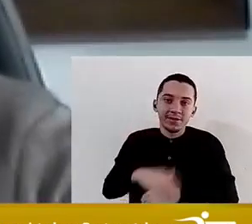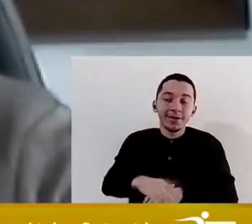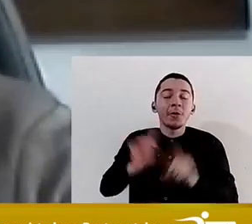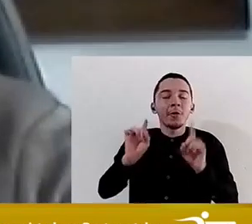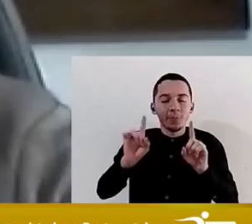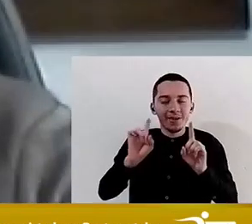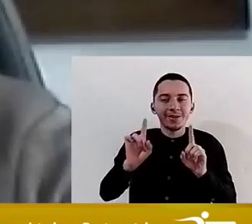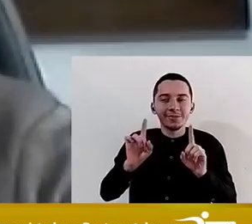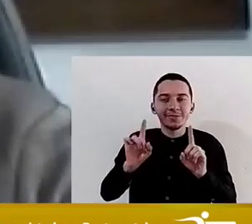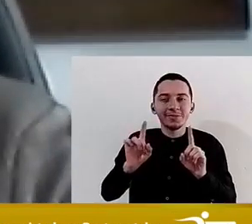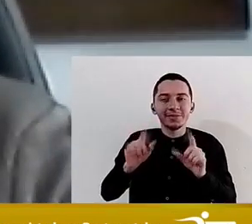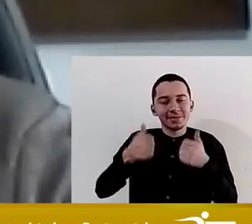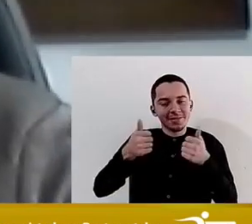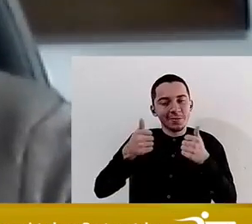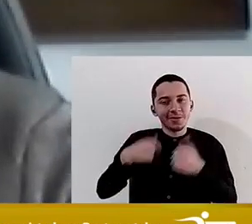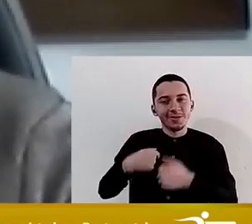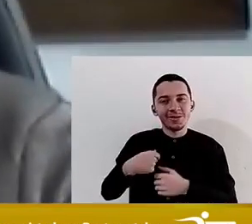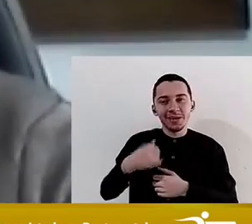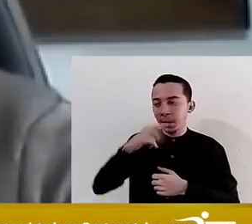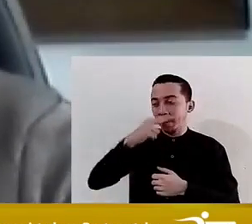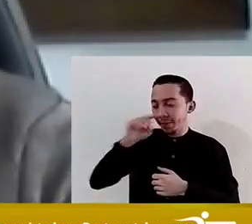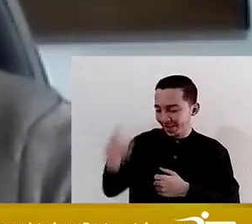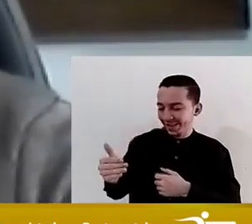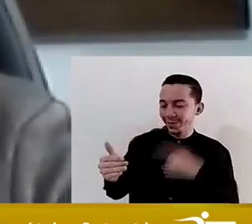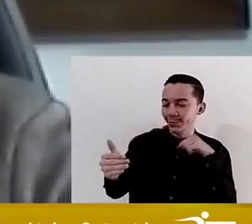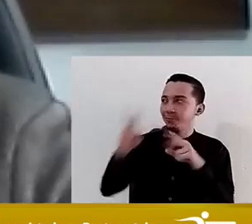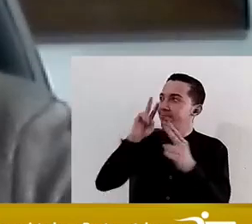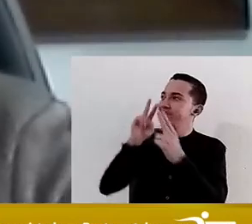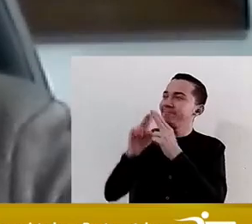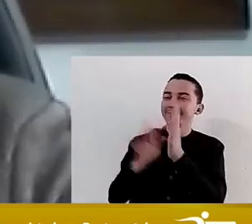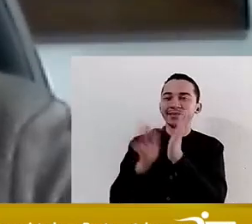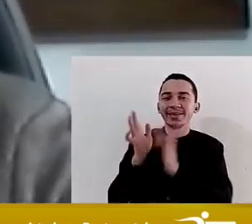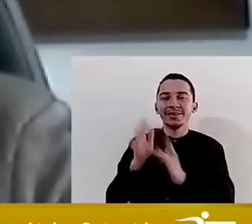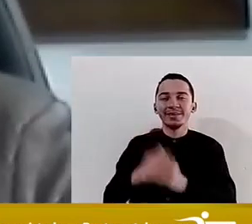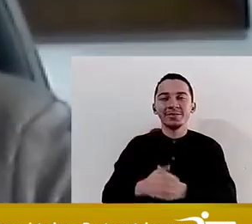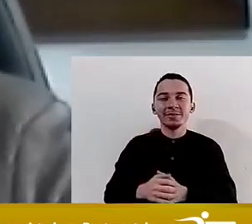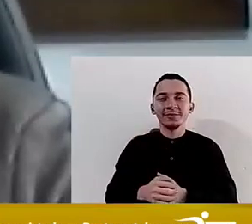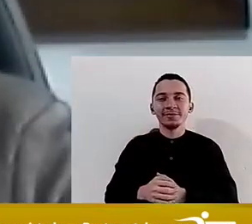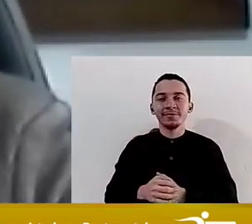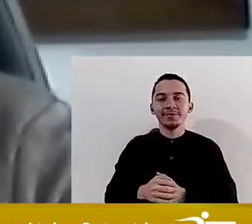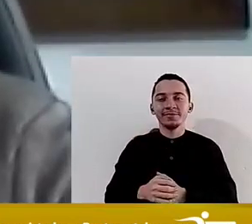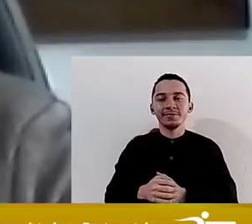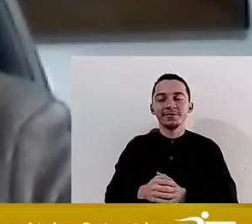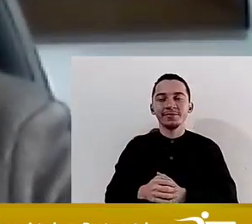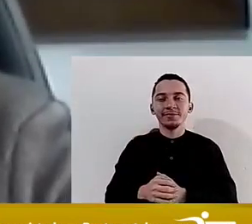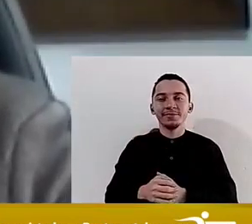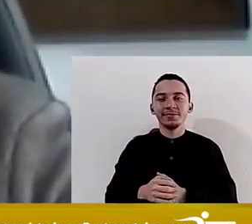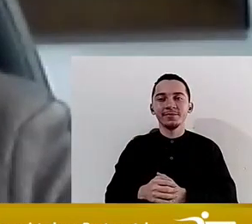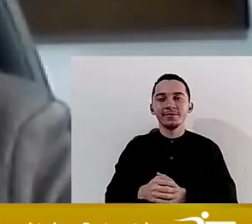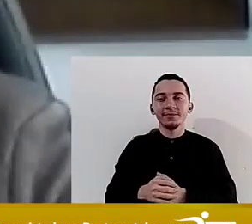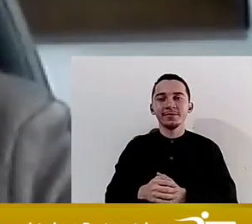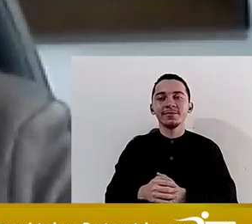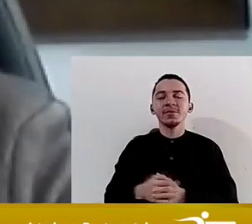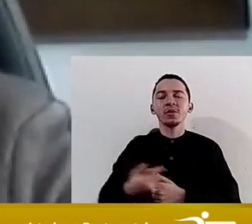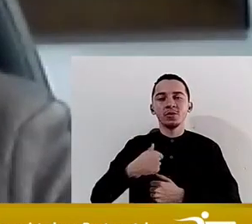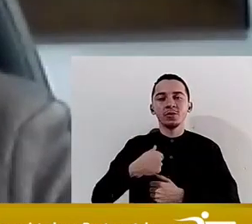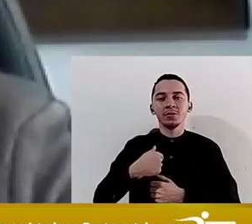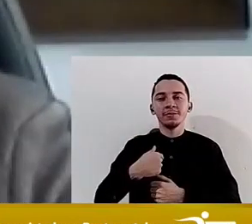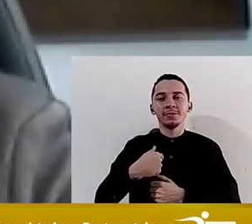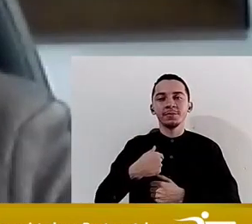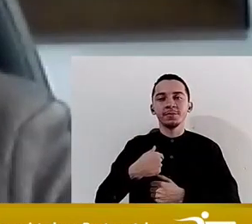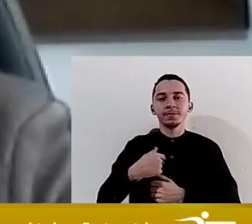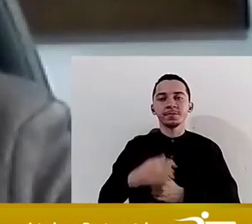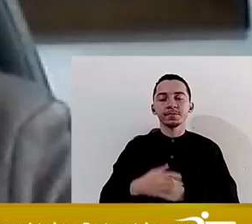chiquito conocí al Señor. Y aprendí a amarlo. Y